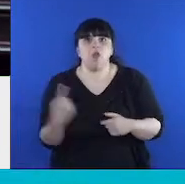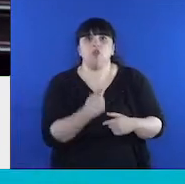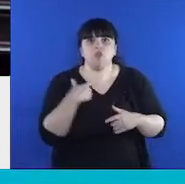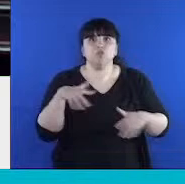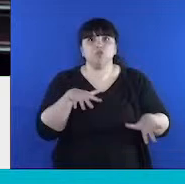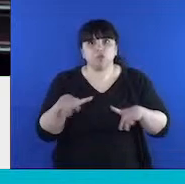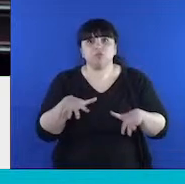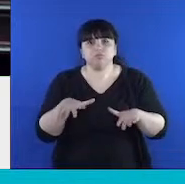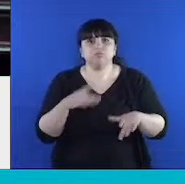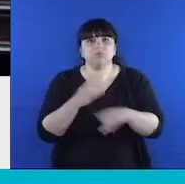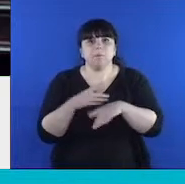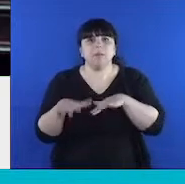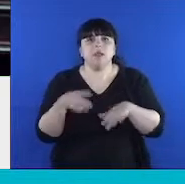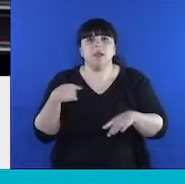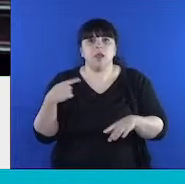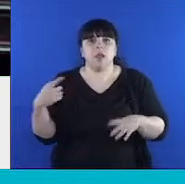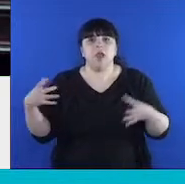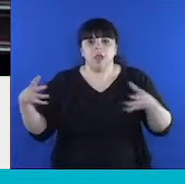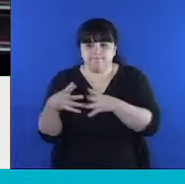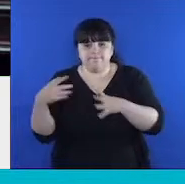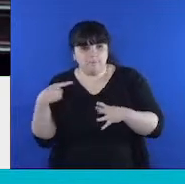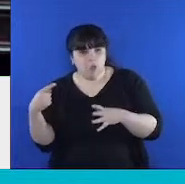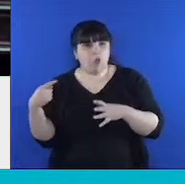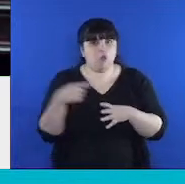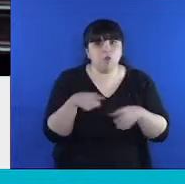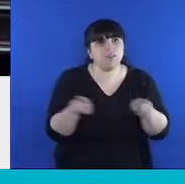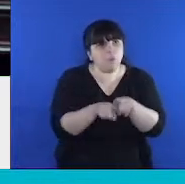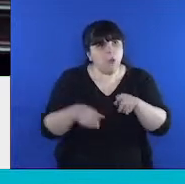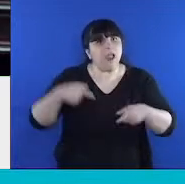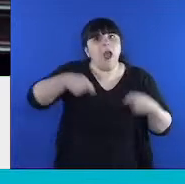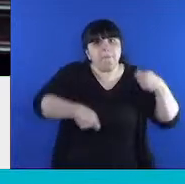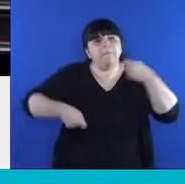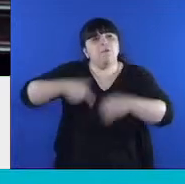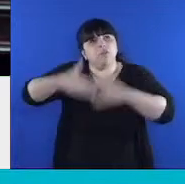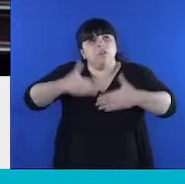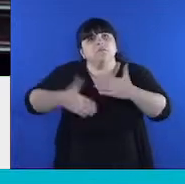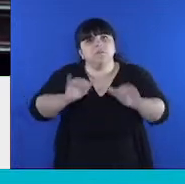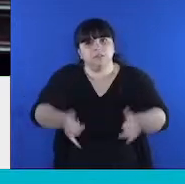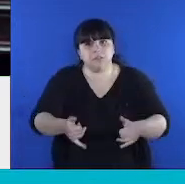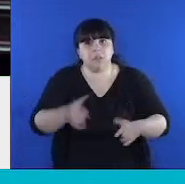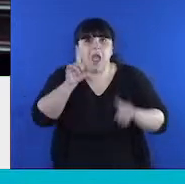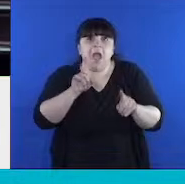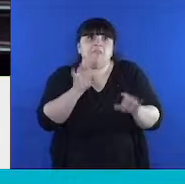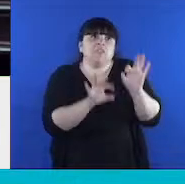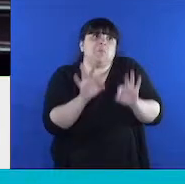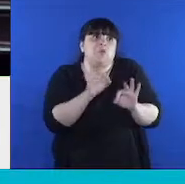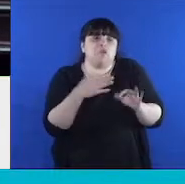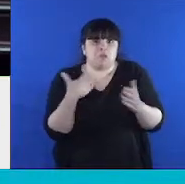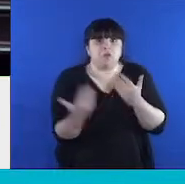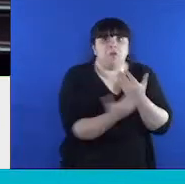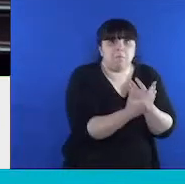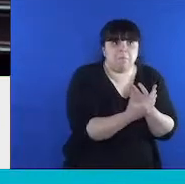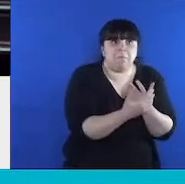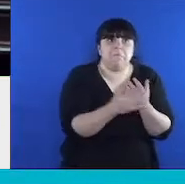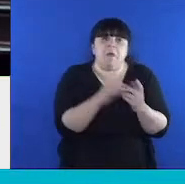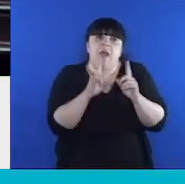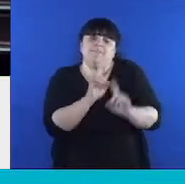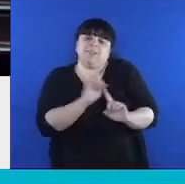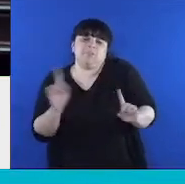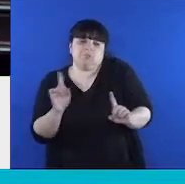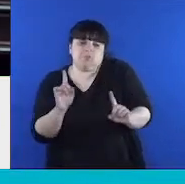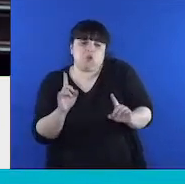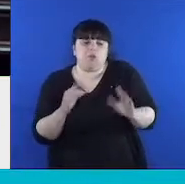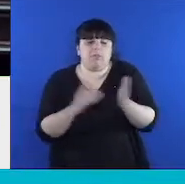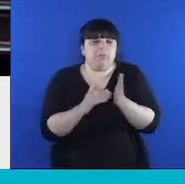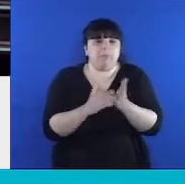constructiva. Muchas veces acompaña proyectos del Ejecutivo y muchas veces no acompaña proyectos del Ejecutivo en función del análisis que